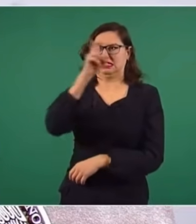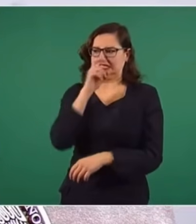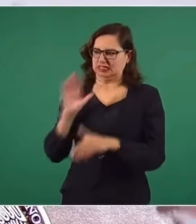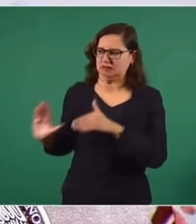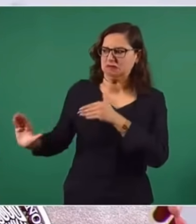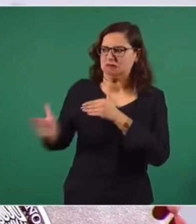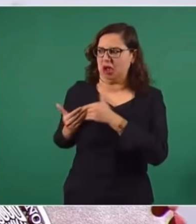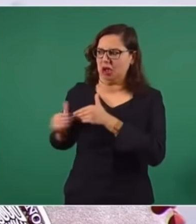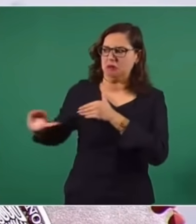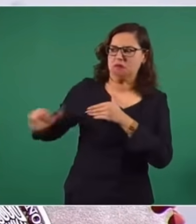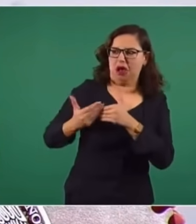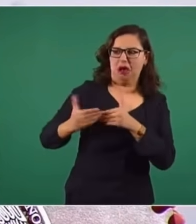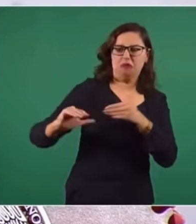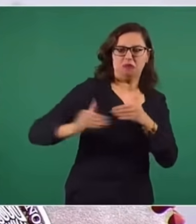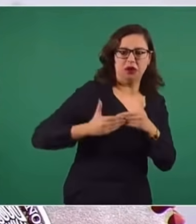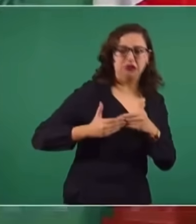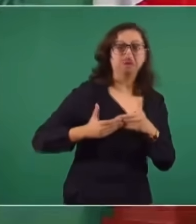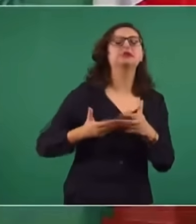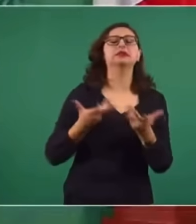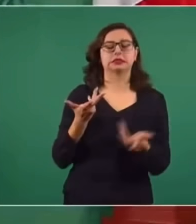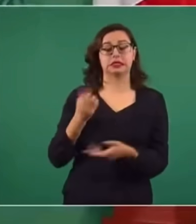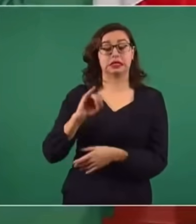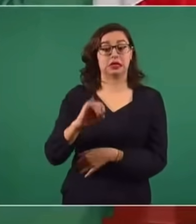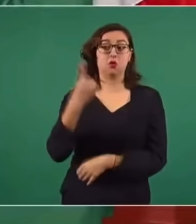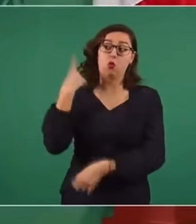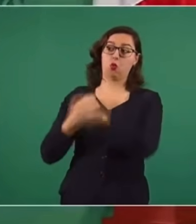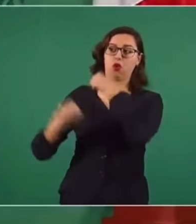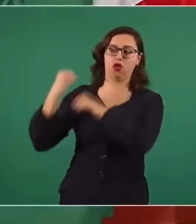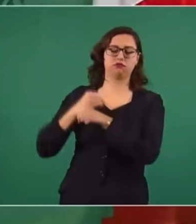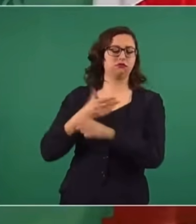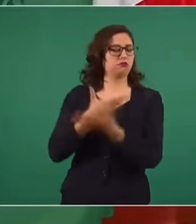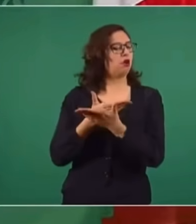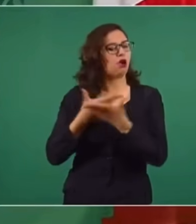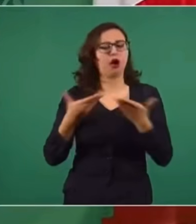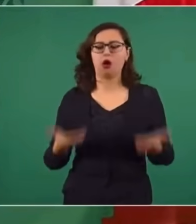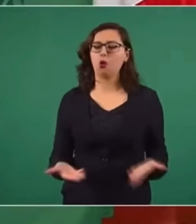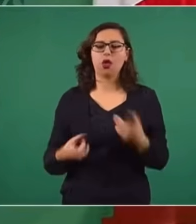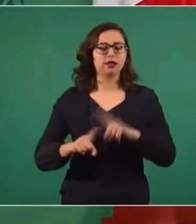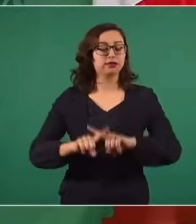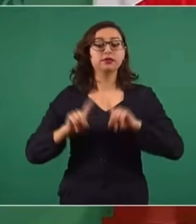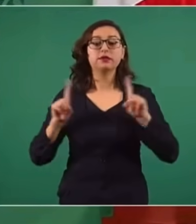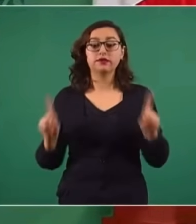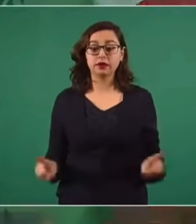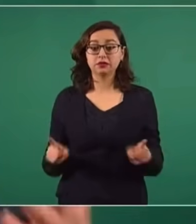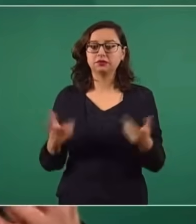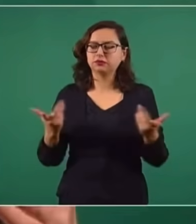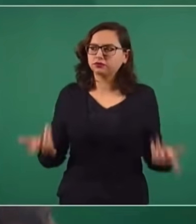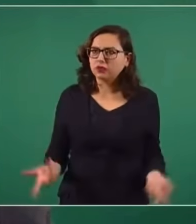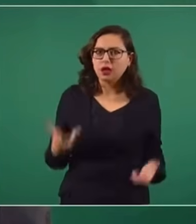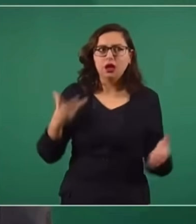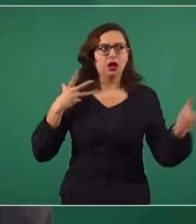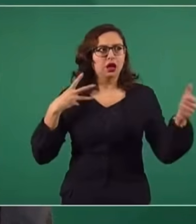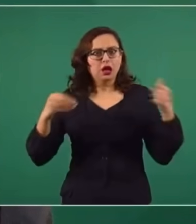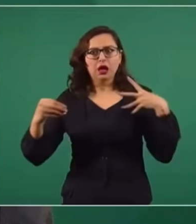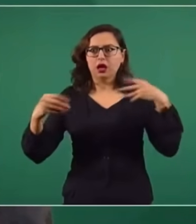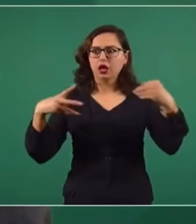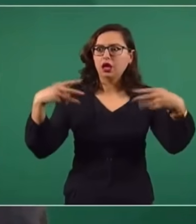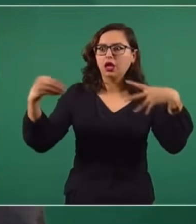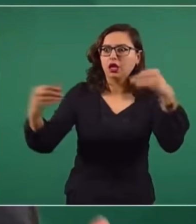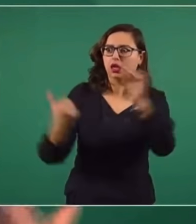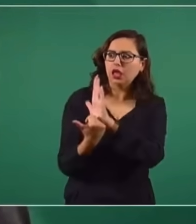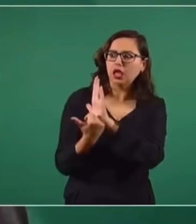que haya espacios públicos que permanezcan abiertos aún cuando haya crecimiento de la epidemia, como en Quintana